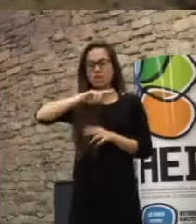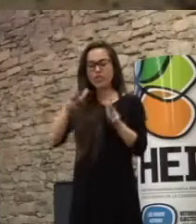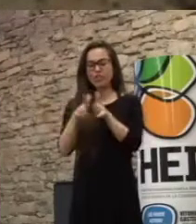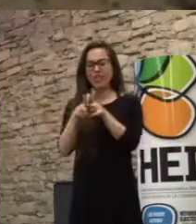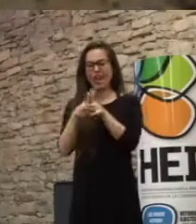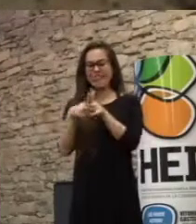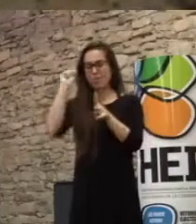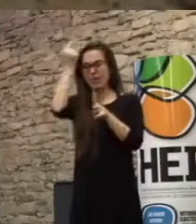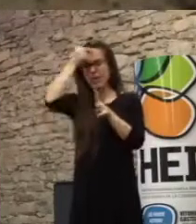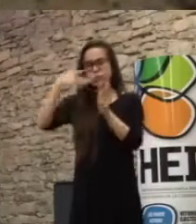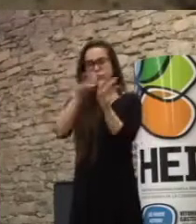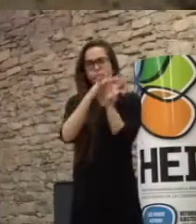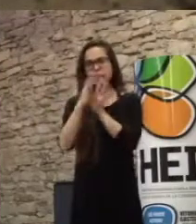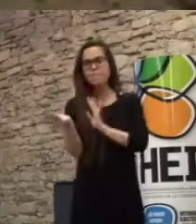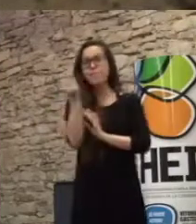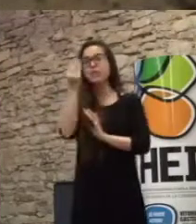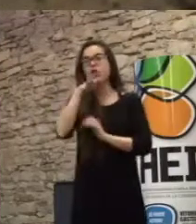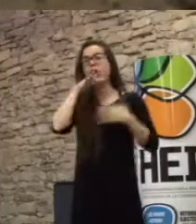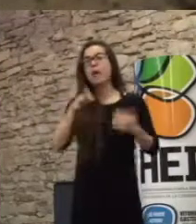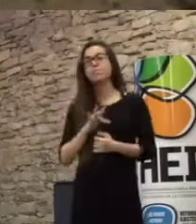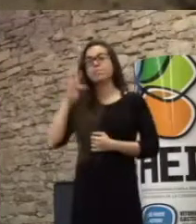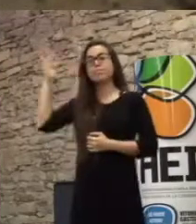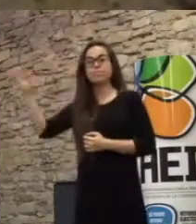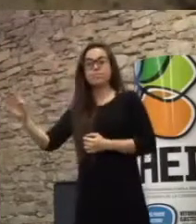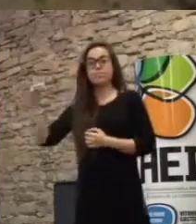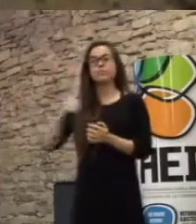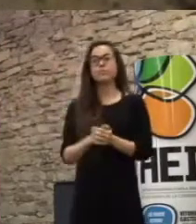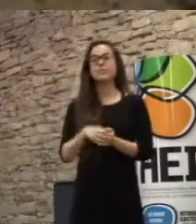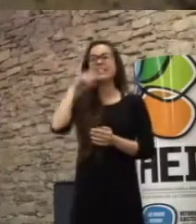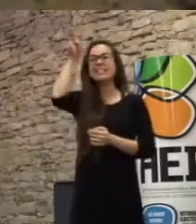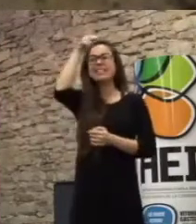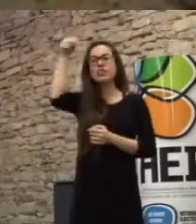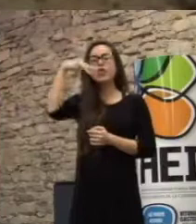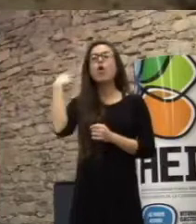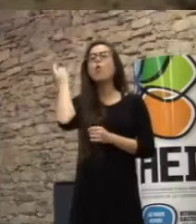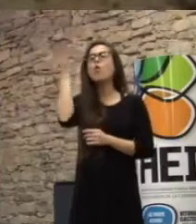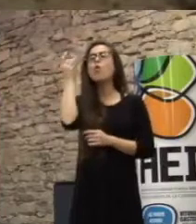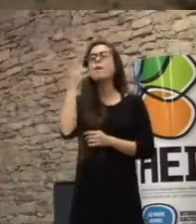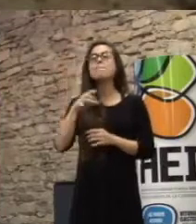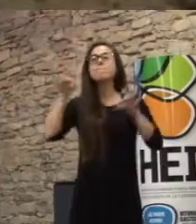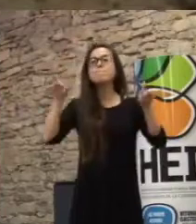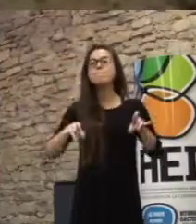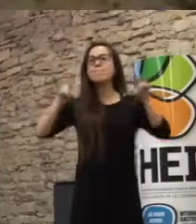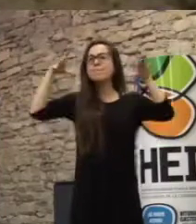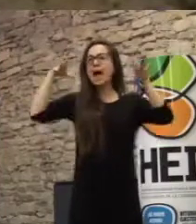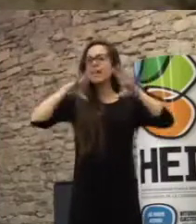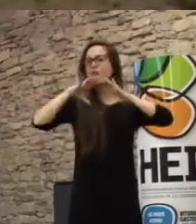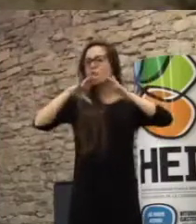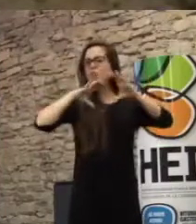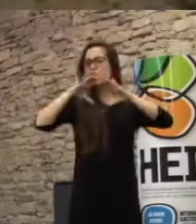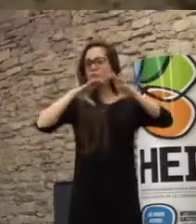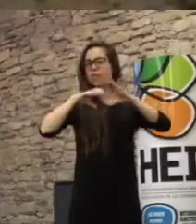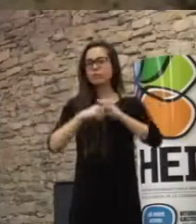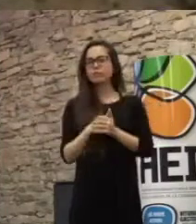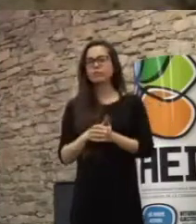como decía os dejo con el título de la conferencia es la magia de la comunicación y después